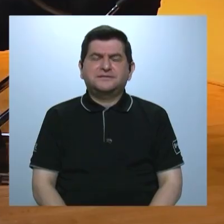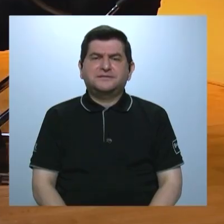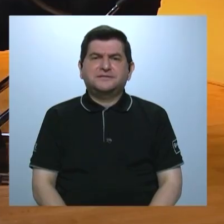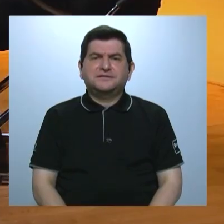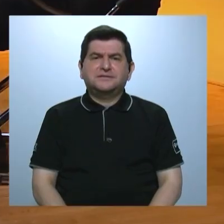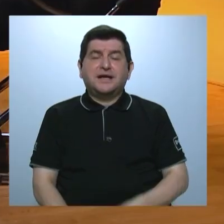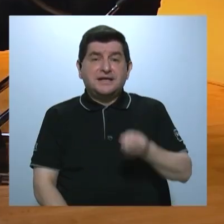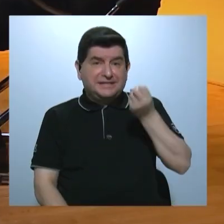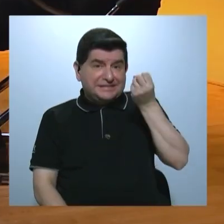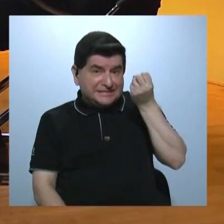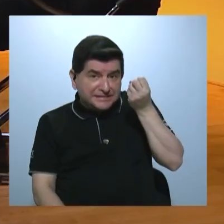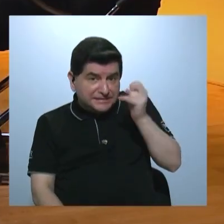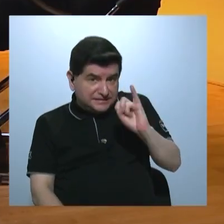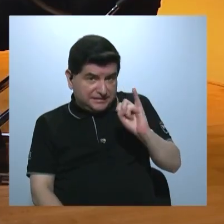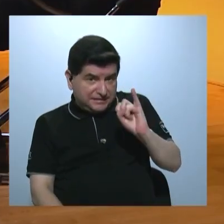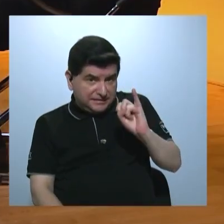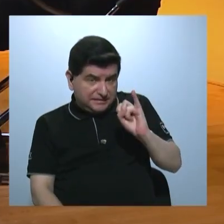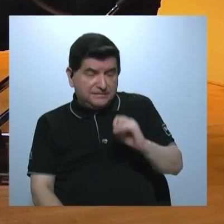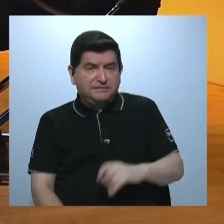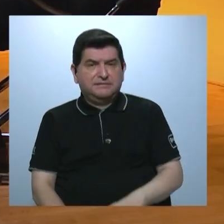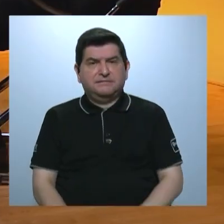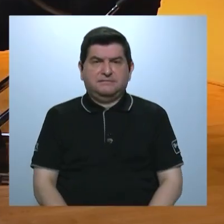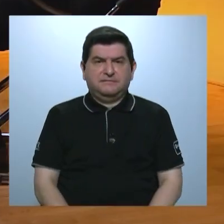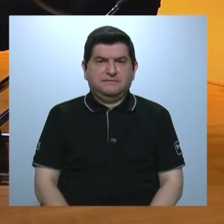si los